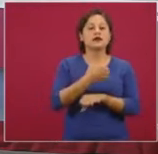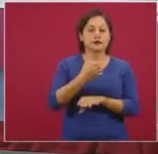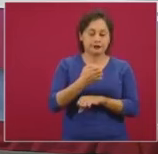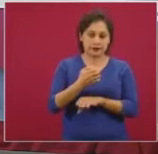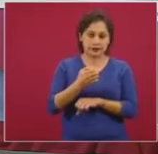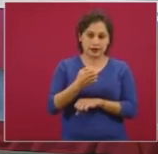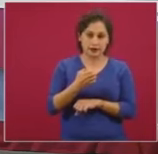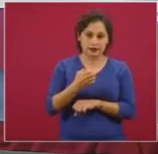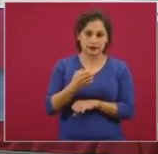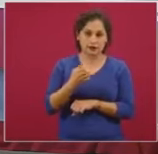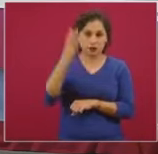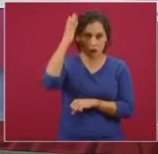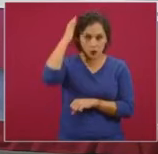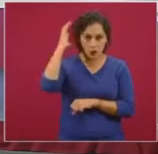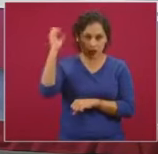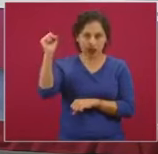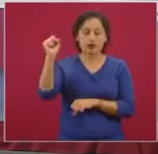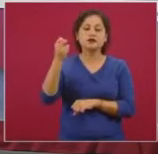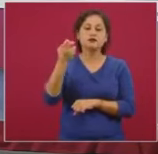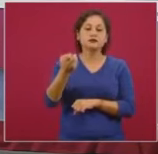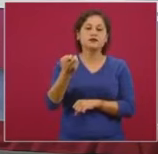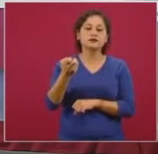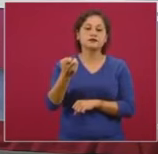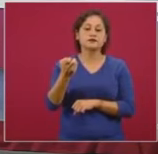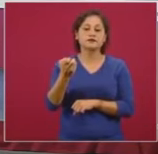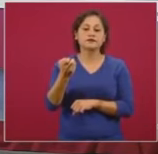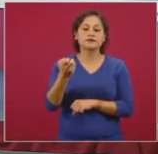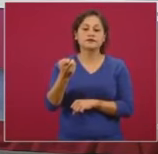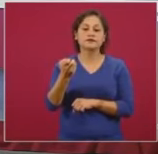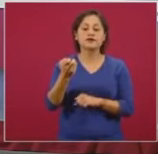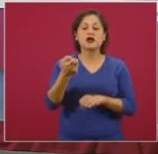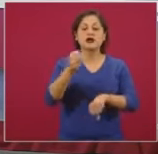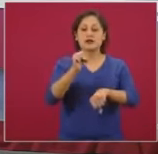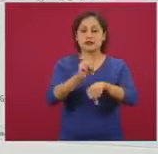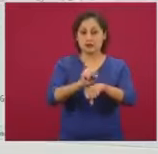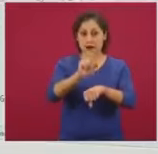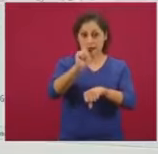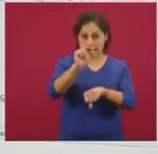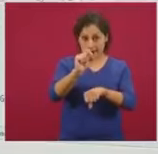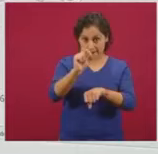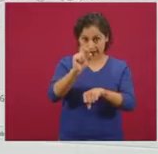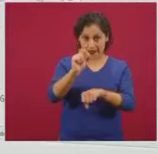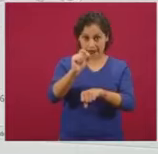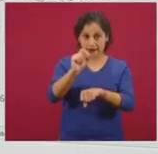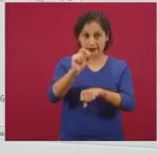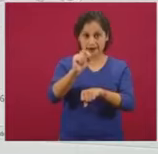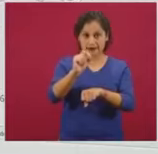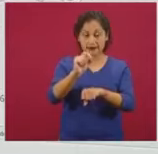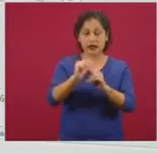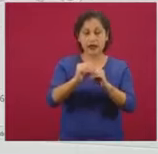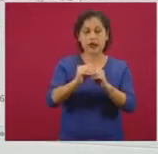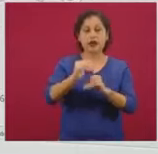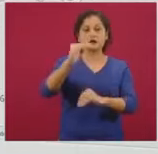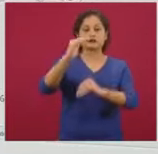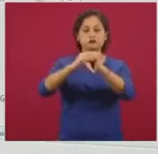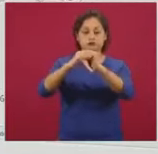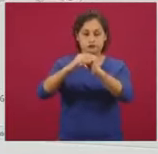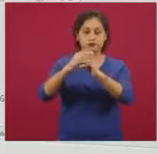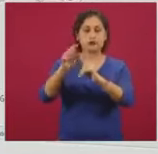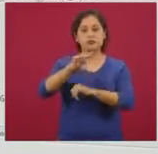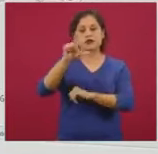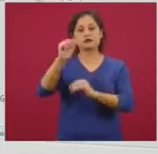Morelos también tuvo un incremento rápido hasta la semana 20, que tuvo su pico máximo, a partir de ahí tuvo un descenso importante,